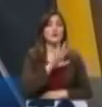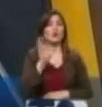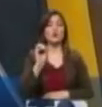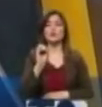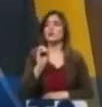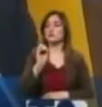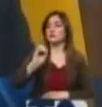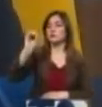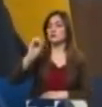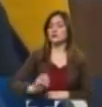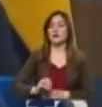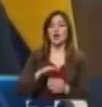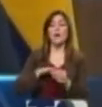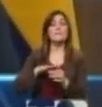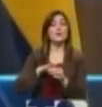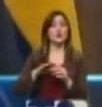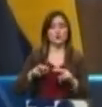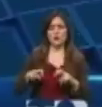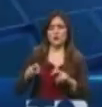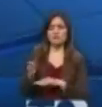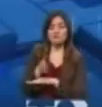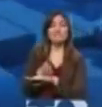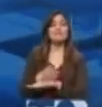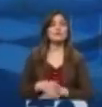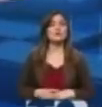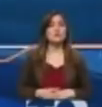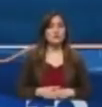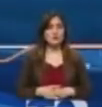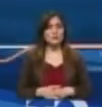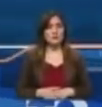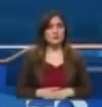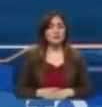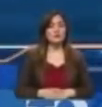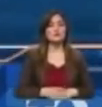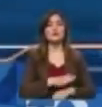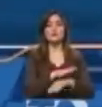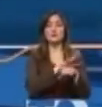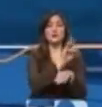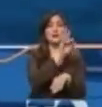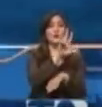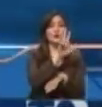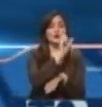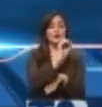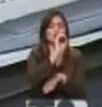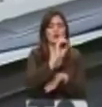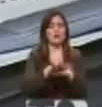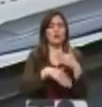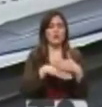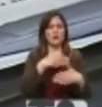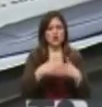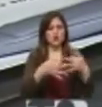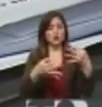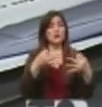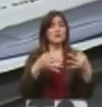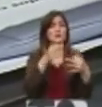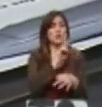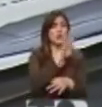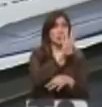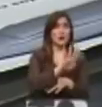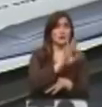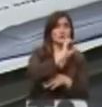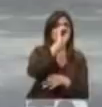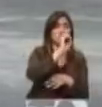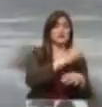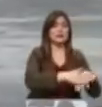todavía en el ámbito de la indagación previa. Pero también habla de un 73% de causas resueltas, donde el 24% se los ha